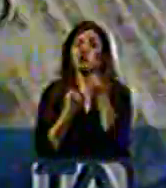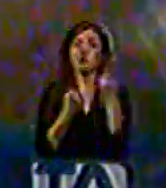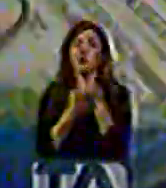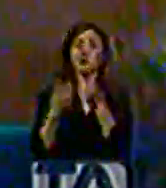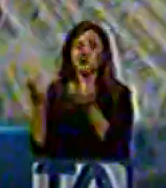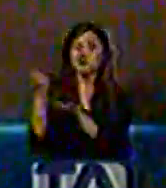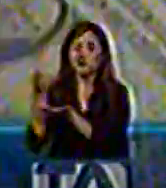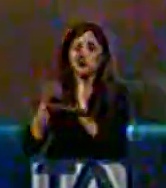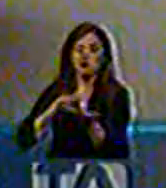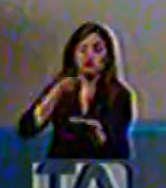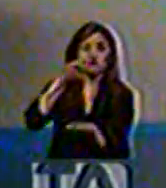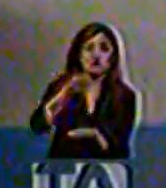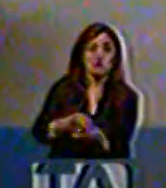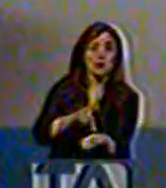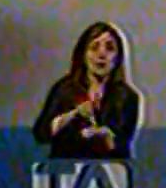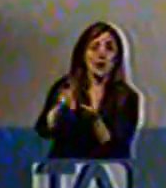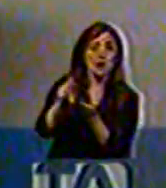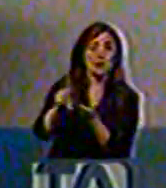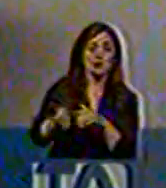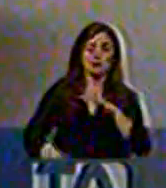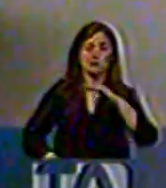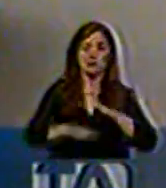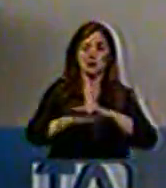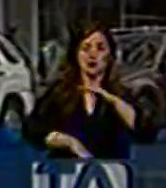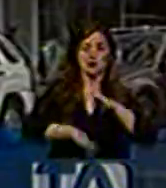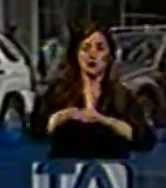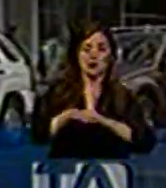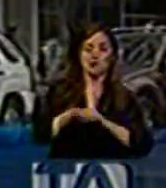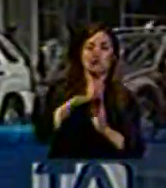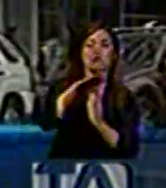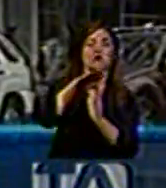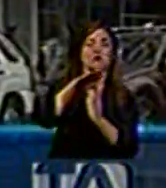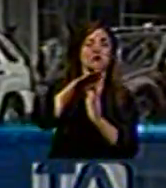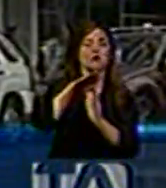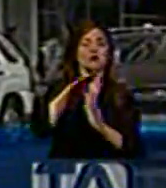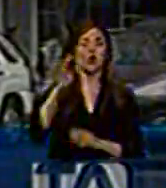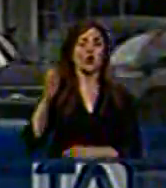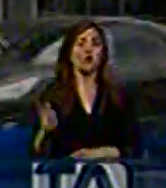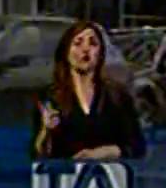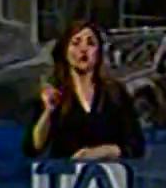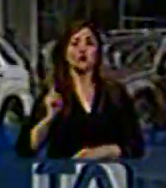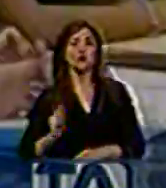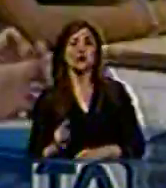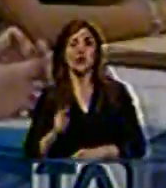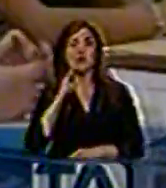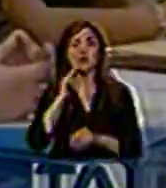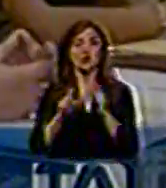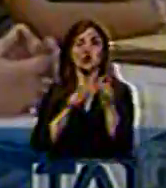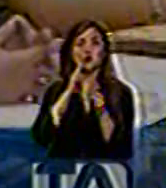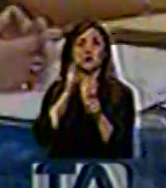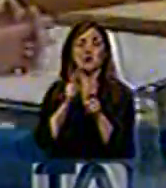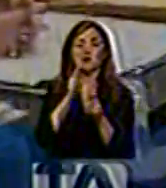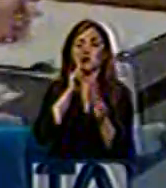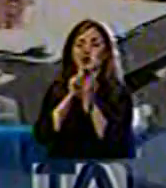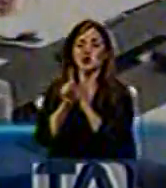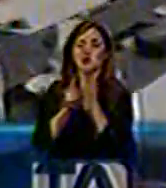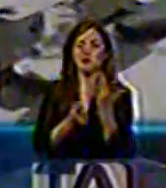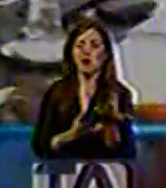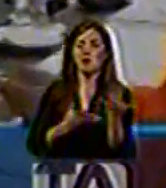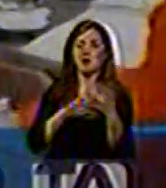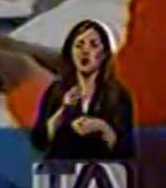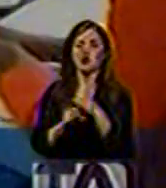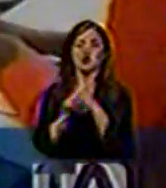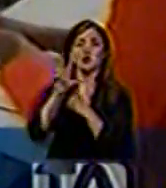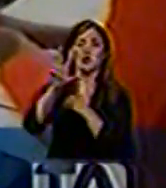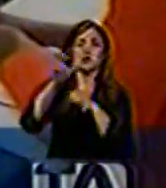IES y la eliminación del techo de las utilidades, lo cierto es que quienes plantearon la demanda tuvieron que esperar 3 años para que los